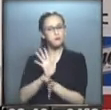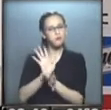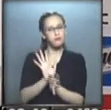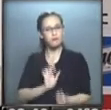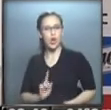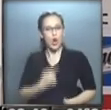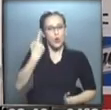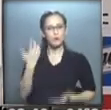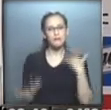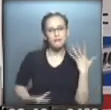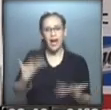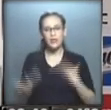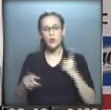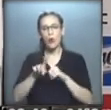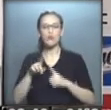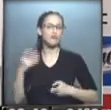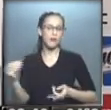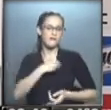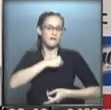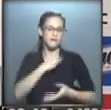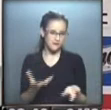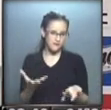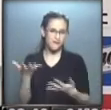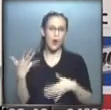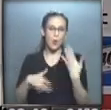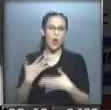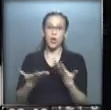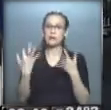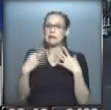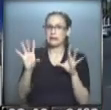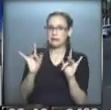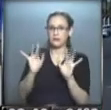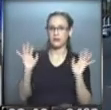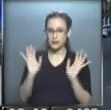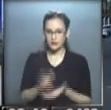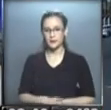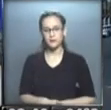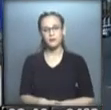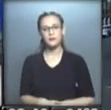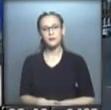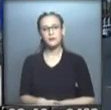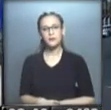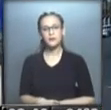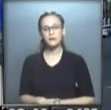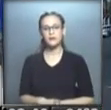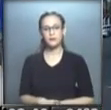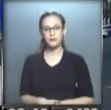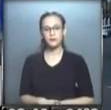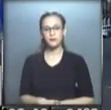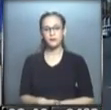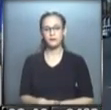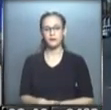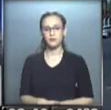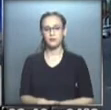pasión por la camiseta que visten. Así que es un partido de mucho cuidado. El estadio de los Defensores del Chaco ya le abrió